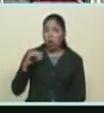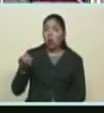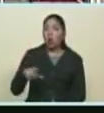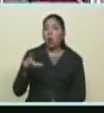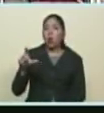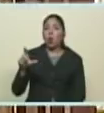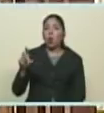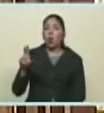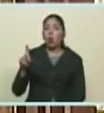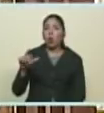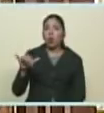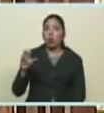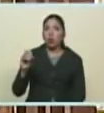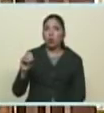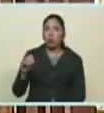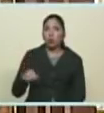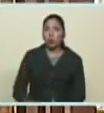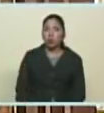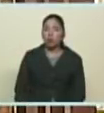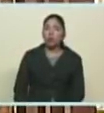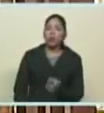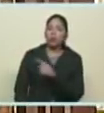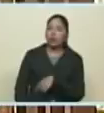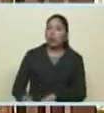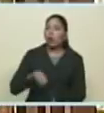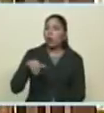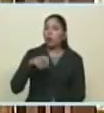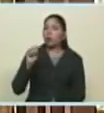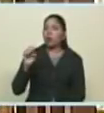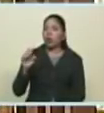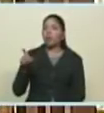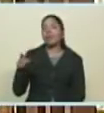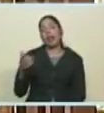Julio, perdón. Y José Vázquez era alcalde.